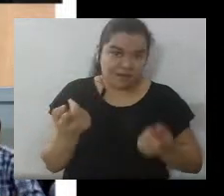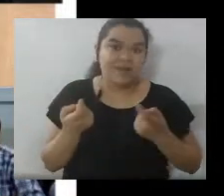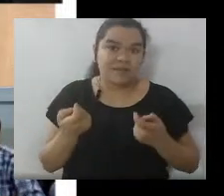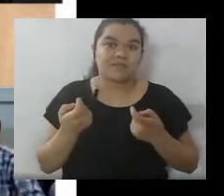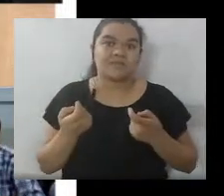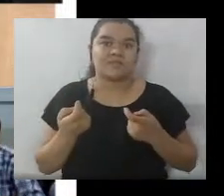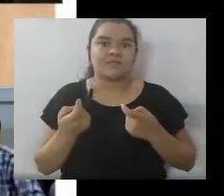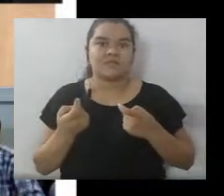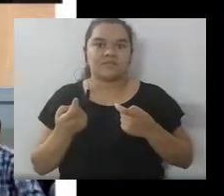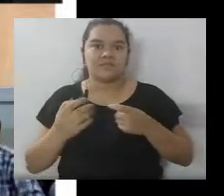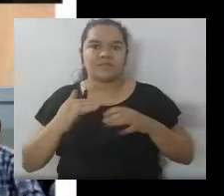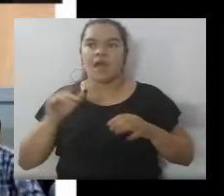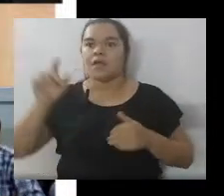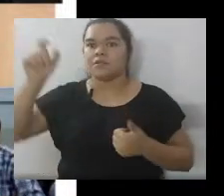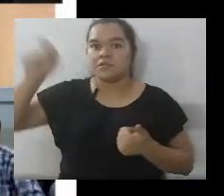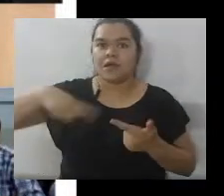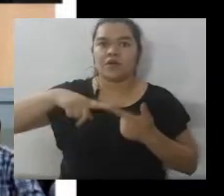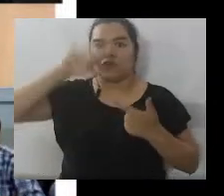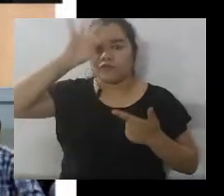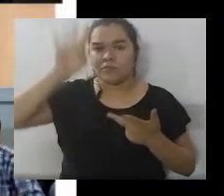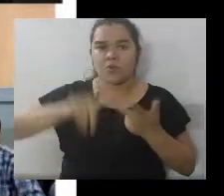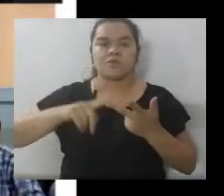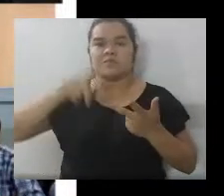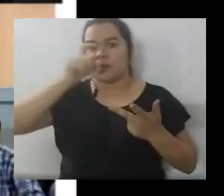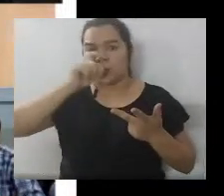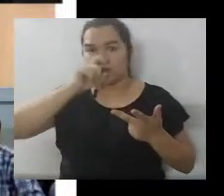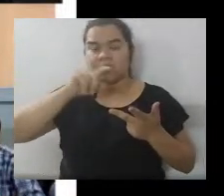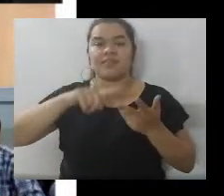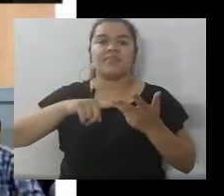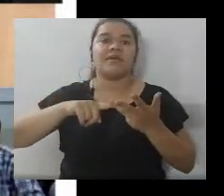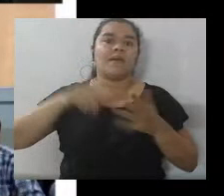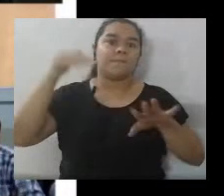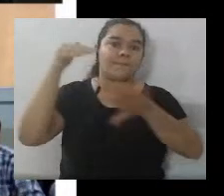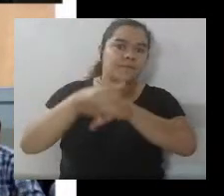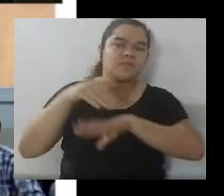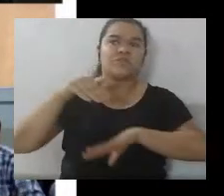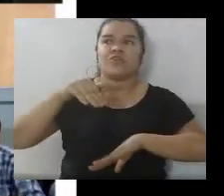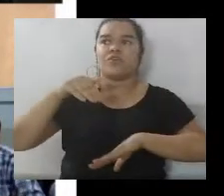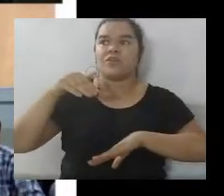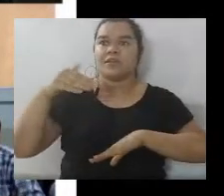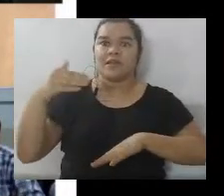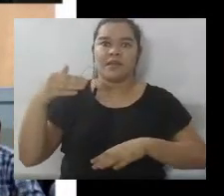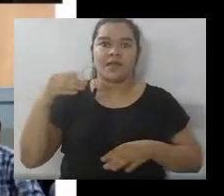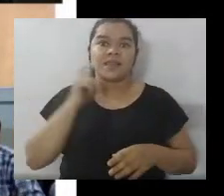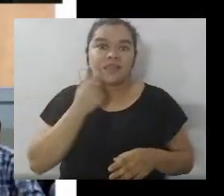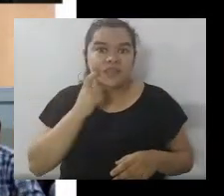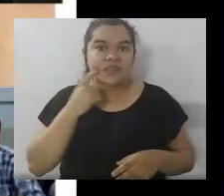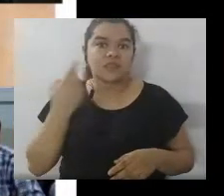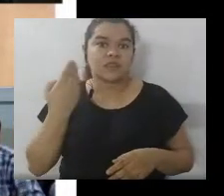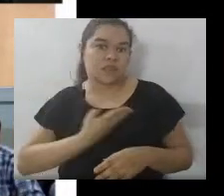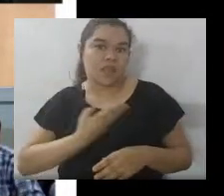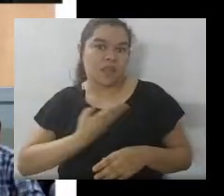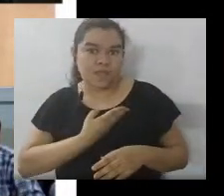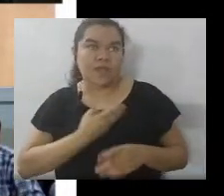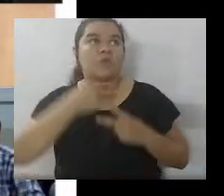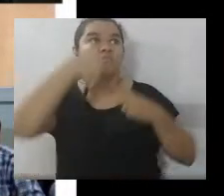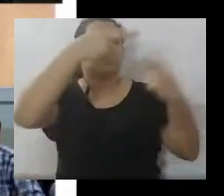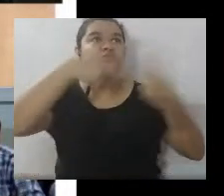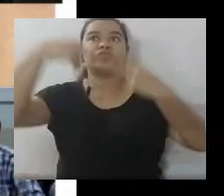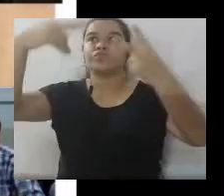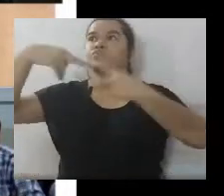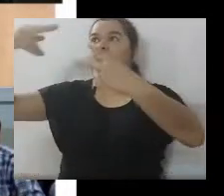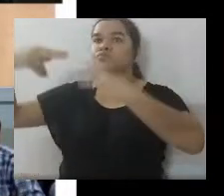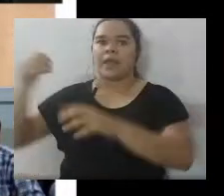Chaco, Corrientes, Formosa, Misiones, Entre Ríos, Santa Fe, desarrollando actividades de